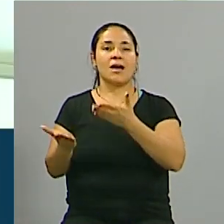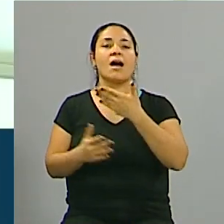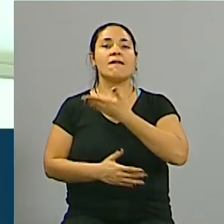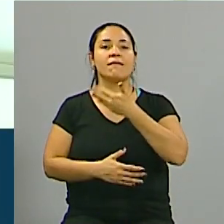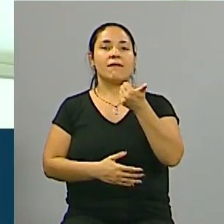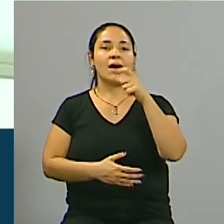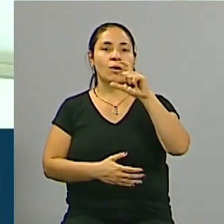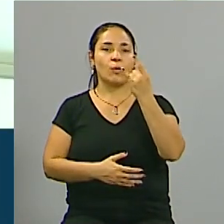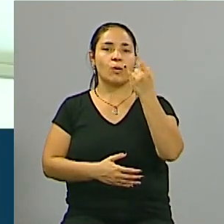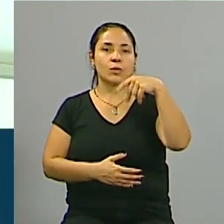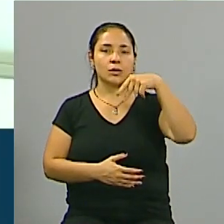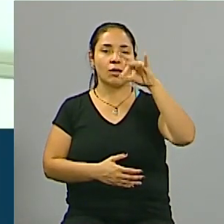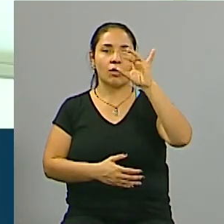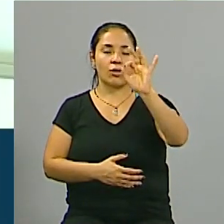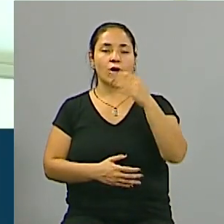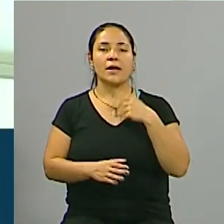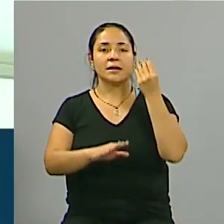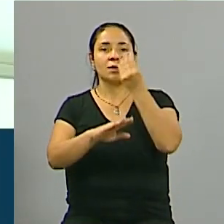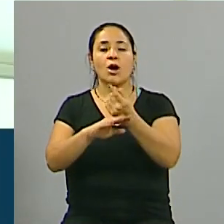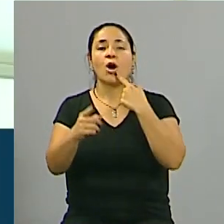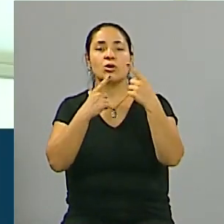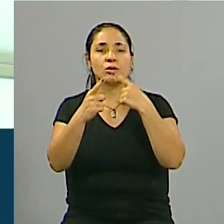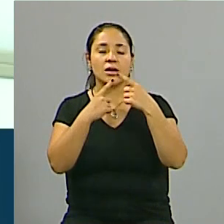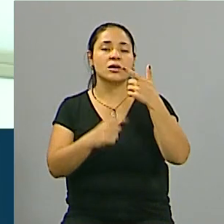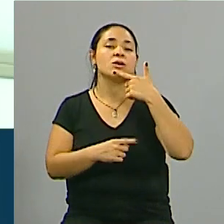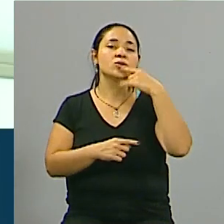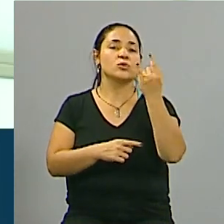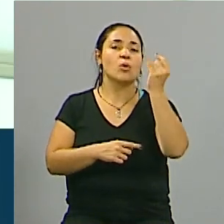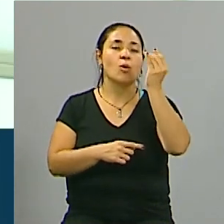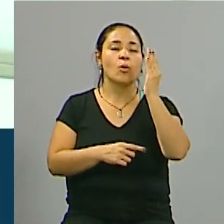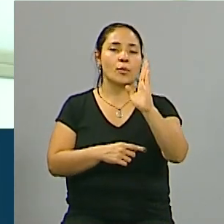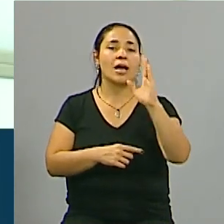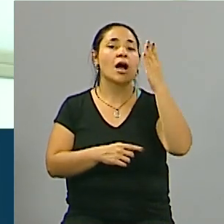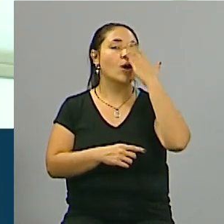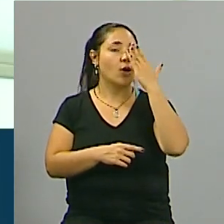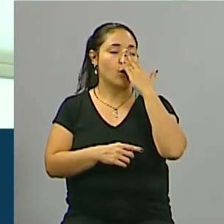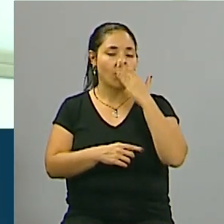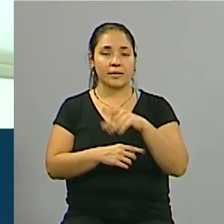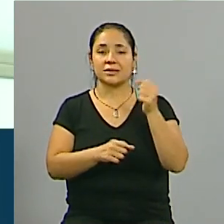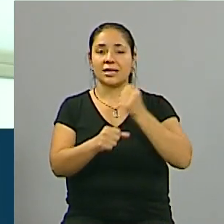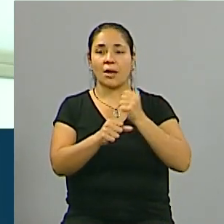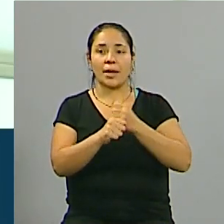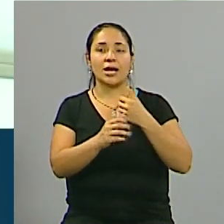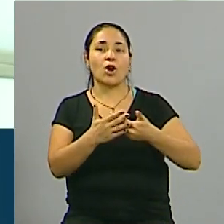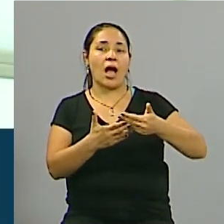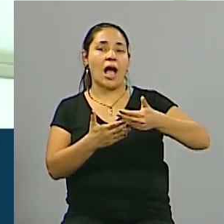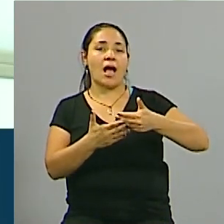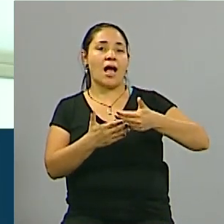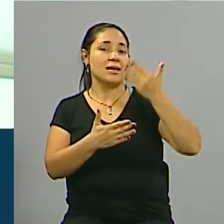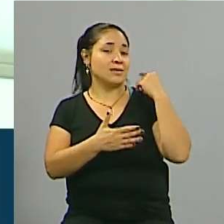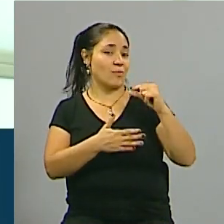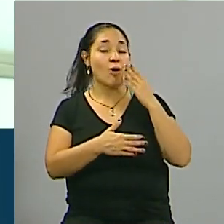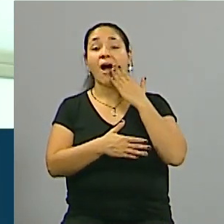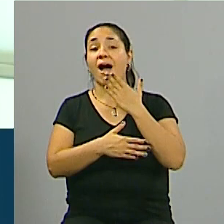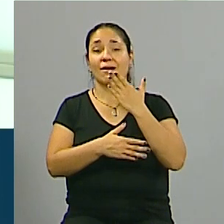Londero, que es representante de la consultora Suban Córdoba, hablando con nosotros de este trabajo reciente del mes de abril. Estamos